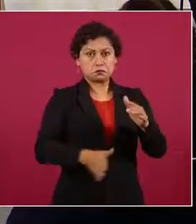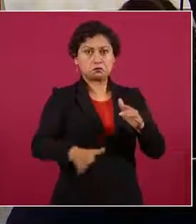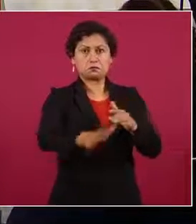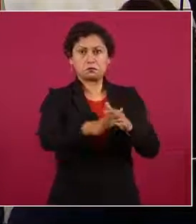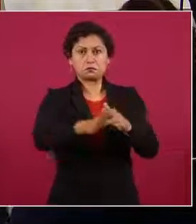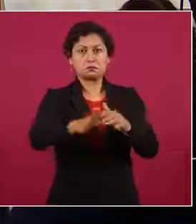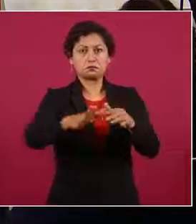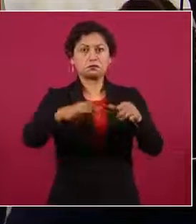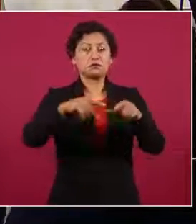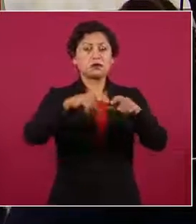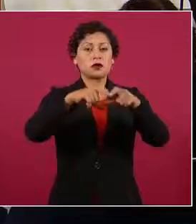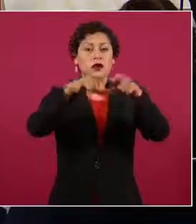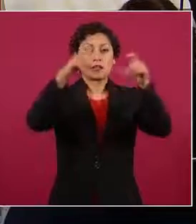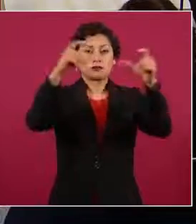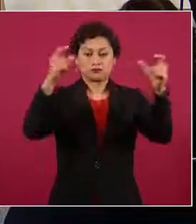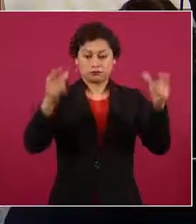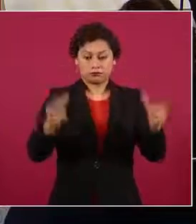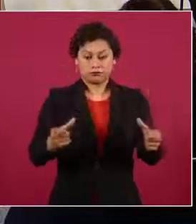el paso